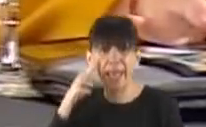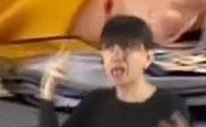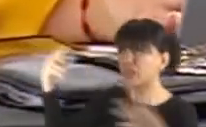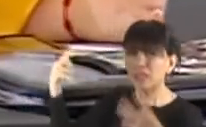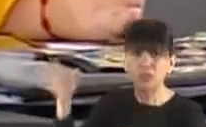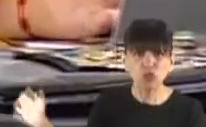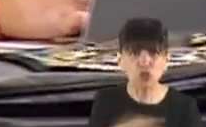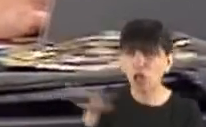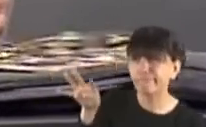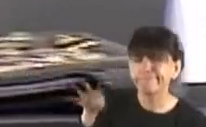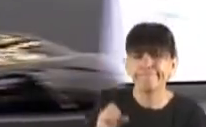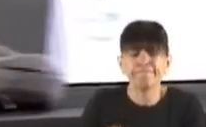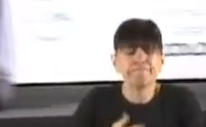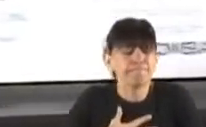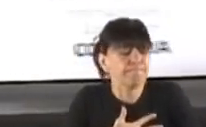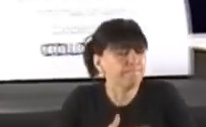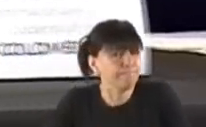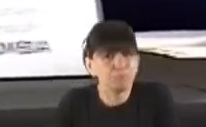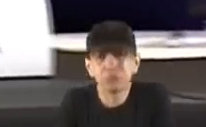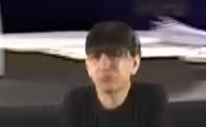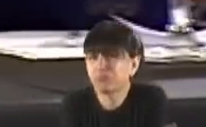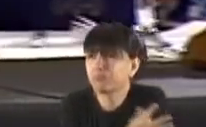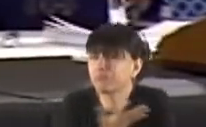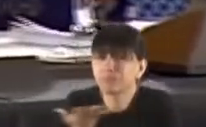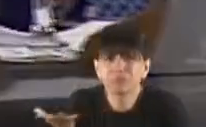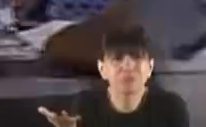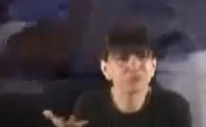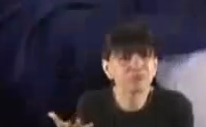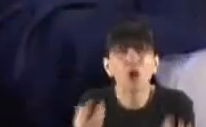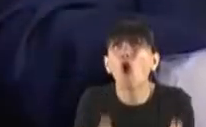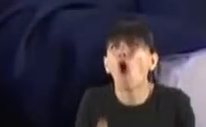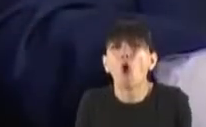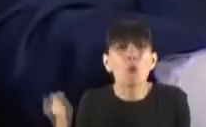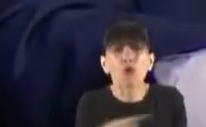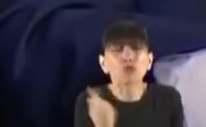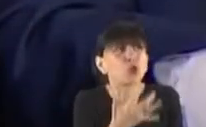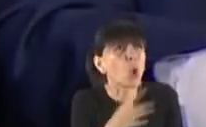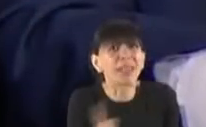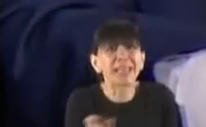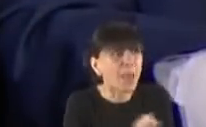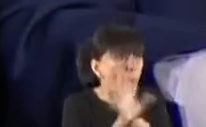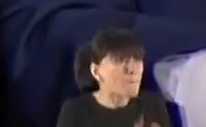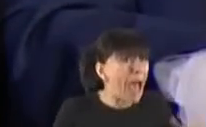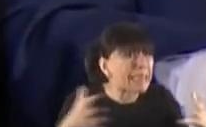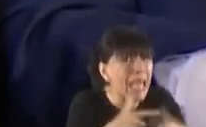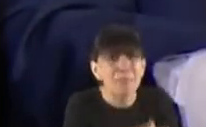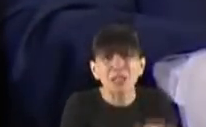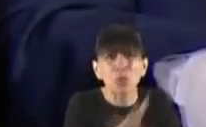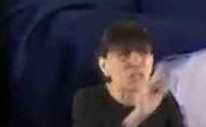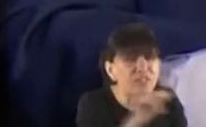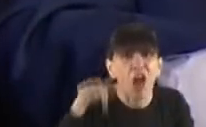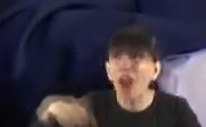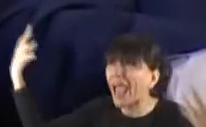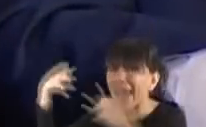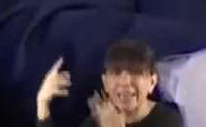todos. A todos nos parece incomprensible que después de semejante pandemia se haya desatado una guerra que no sabemos cuántas vidas se ha llevado